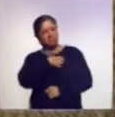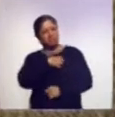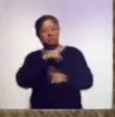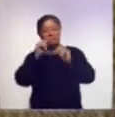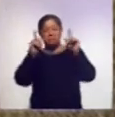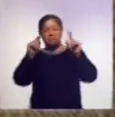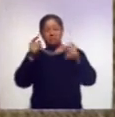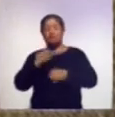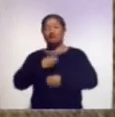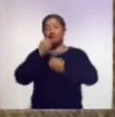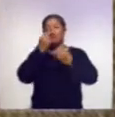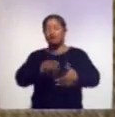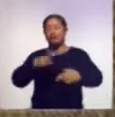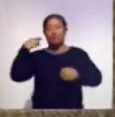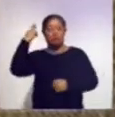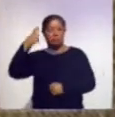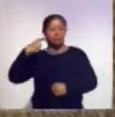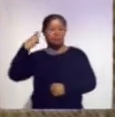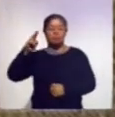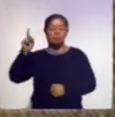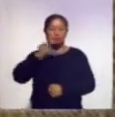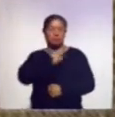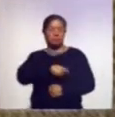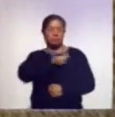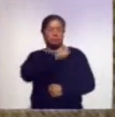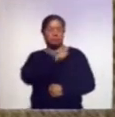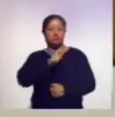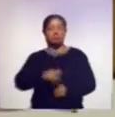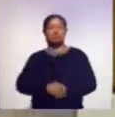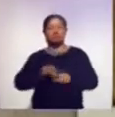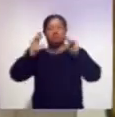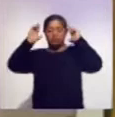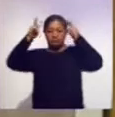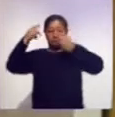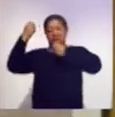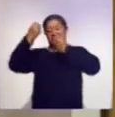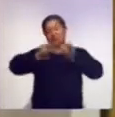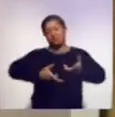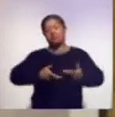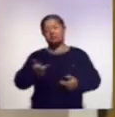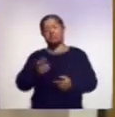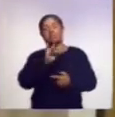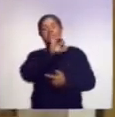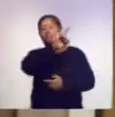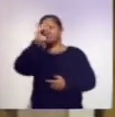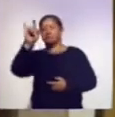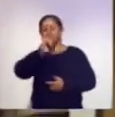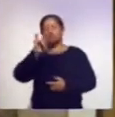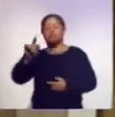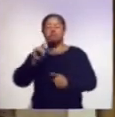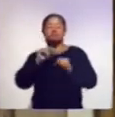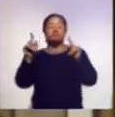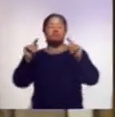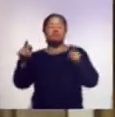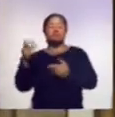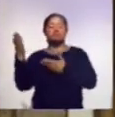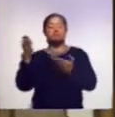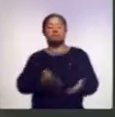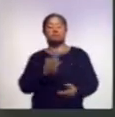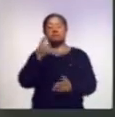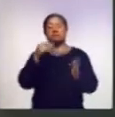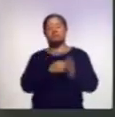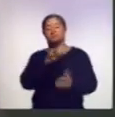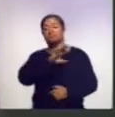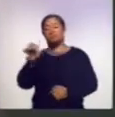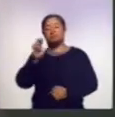otorgado por la corona española. Los documentos que se exponen muestran que Tlaxcala recibió en 1535 el título